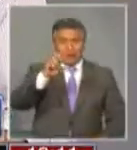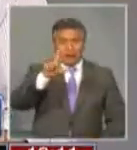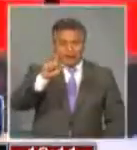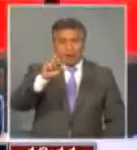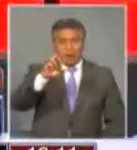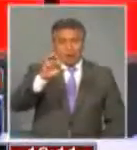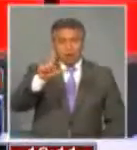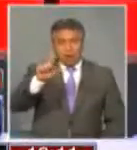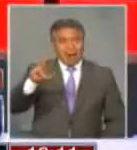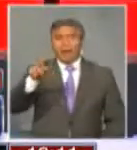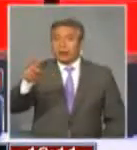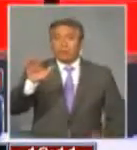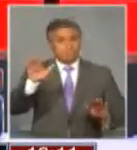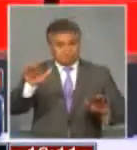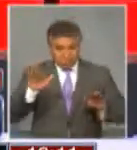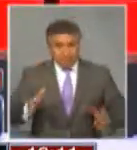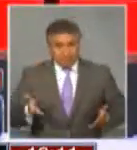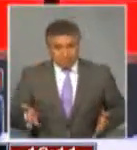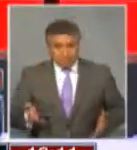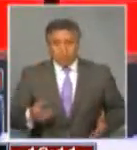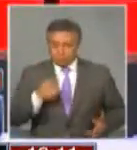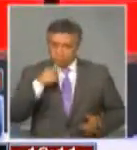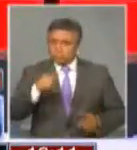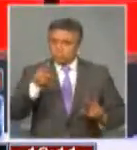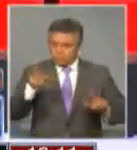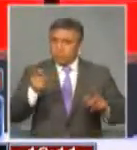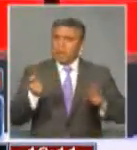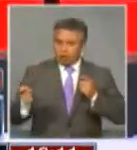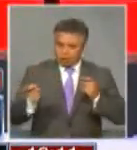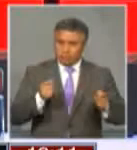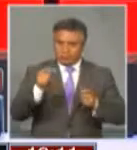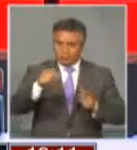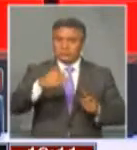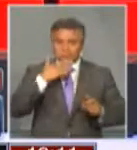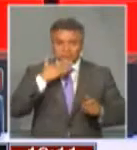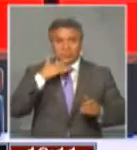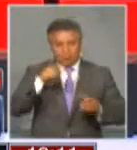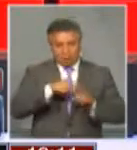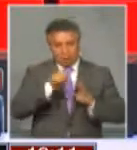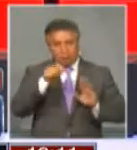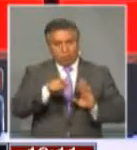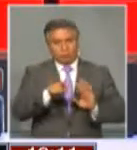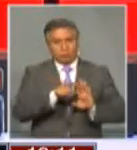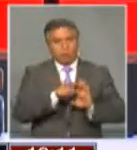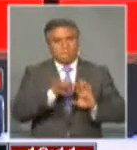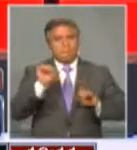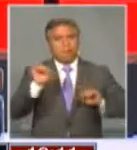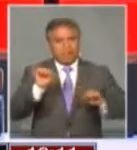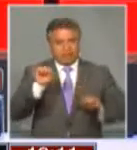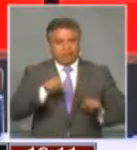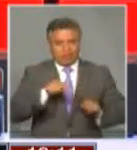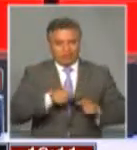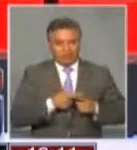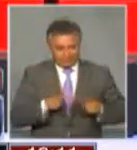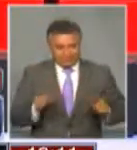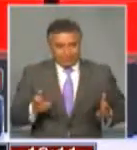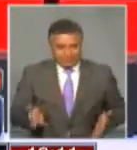dos casos importantes en términos económicos, pero aquí hay una arista política que lo hace tal vez distinto. Y en ese caso quería